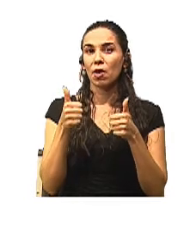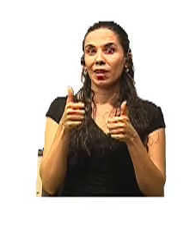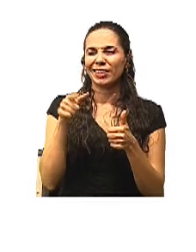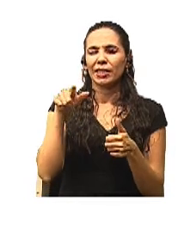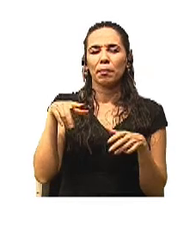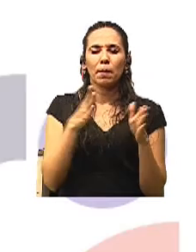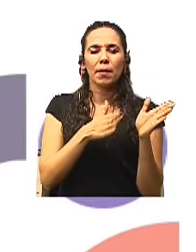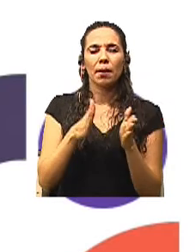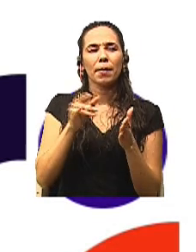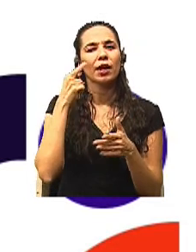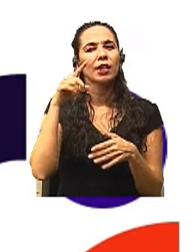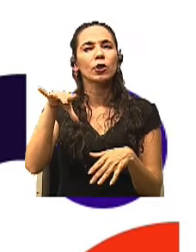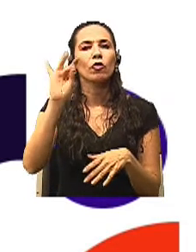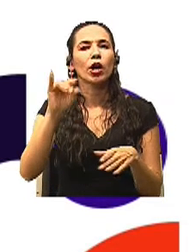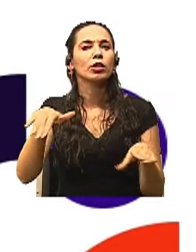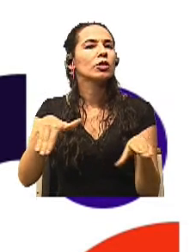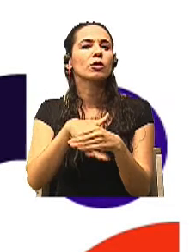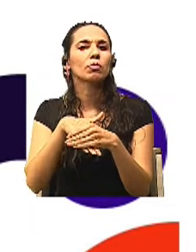esposo.